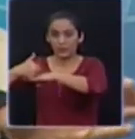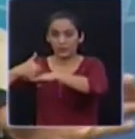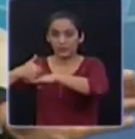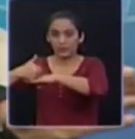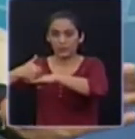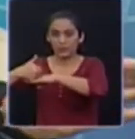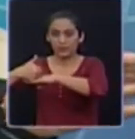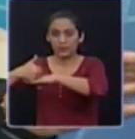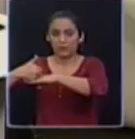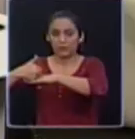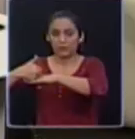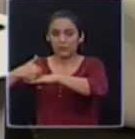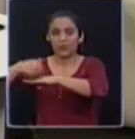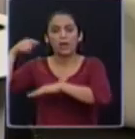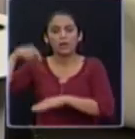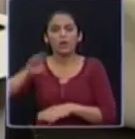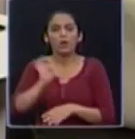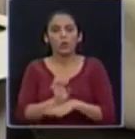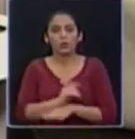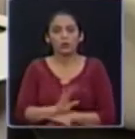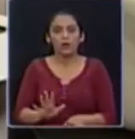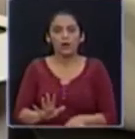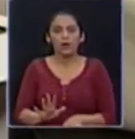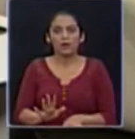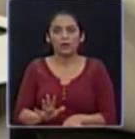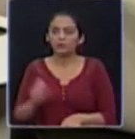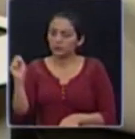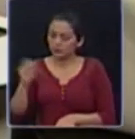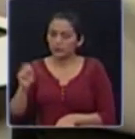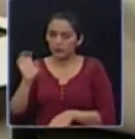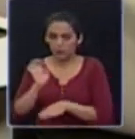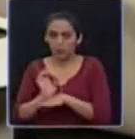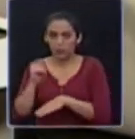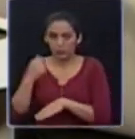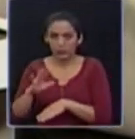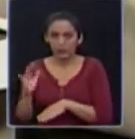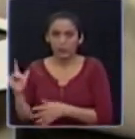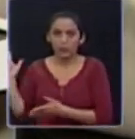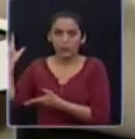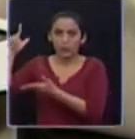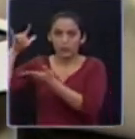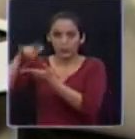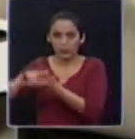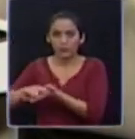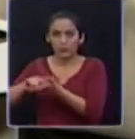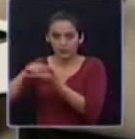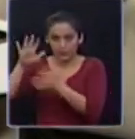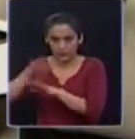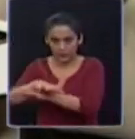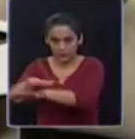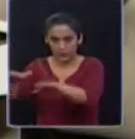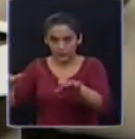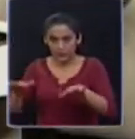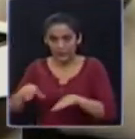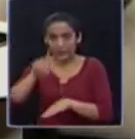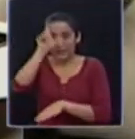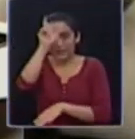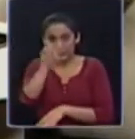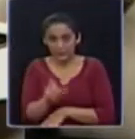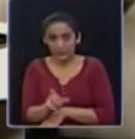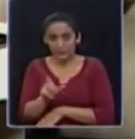territorio ecuatoriano. No, si es territorio ecuatoriano. Es área internacional. Pero el extranjero que se encuentra en la zona aeroportuaria,